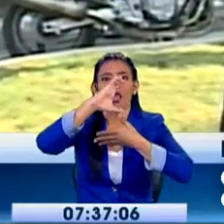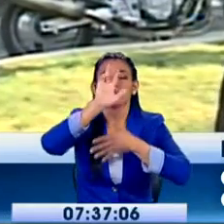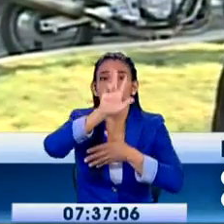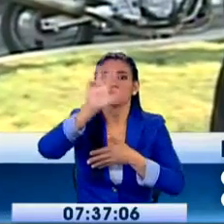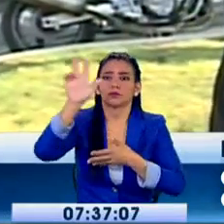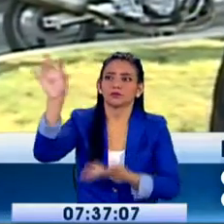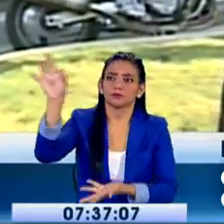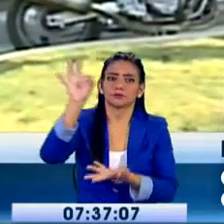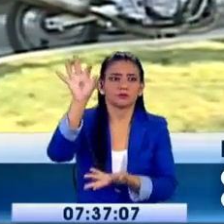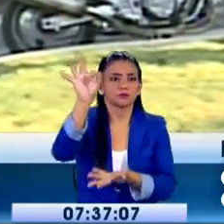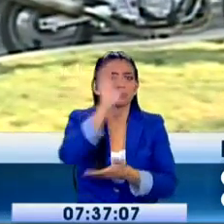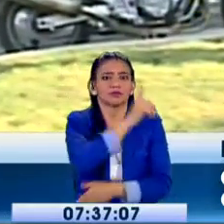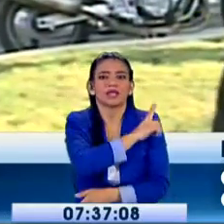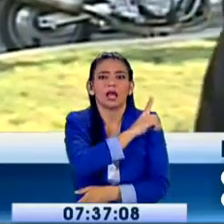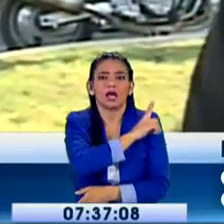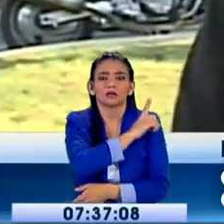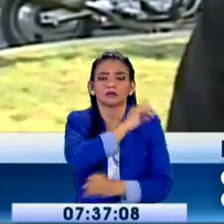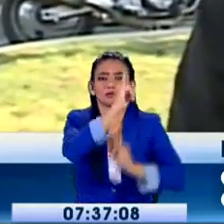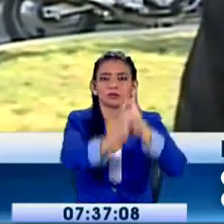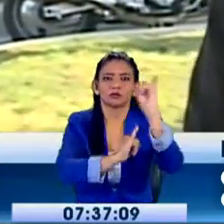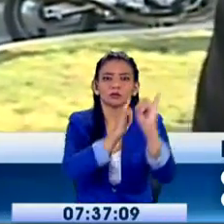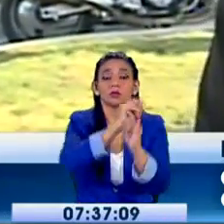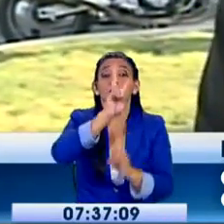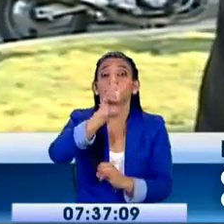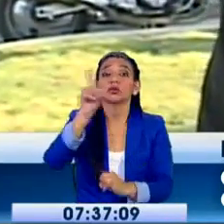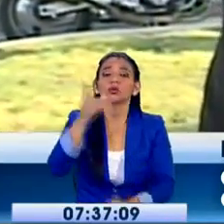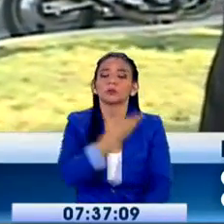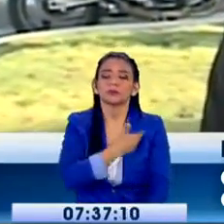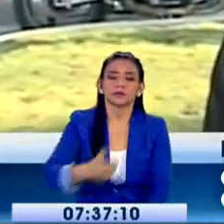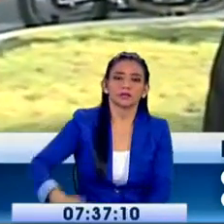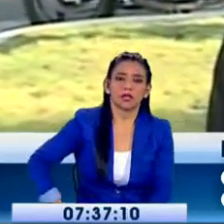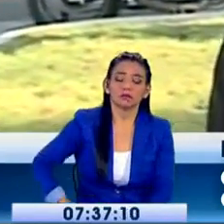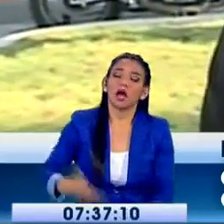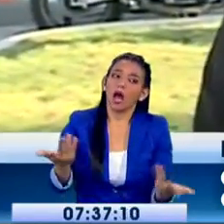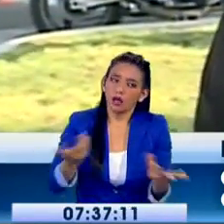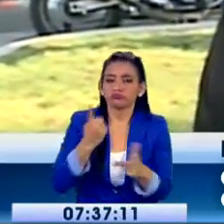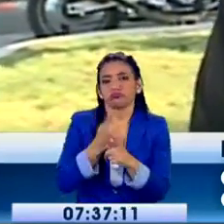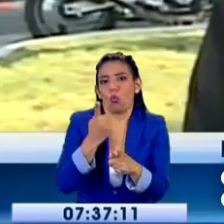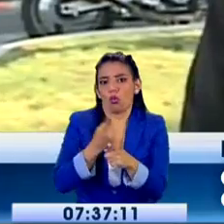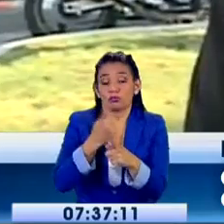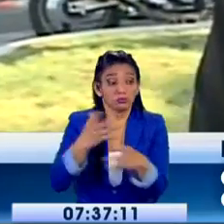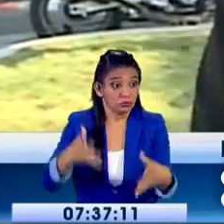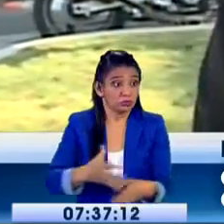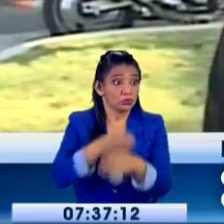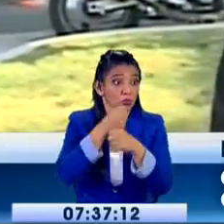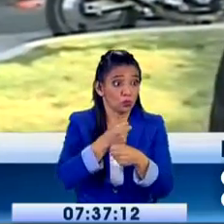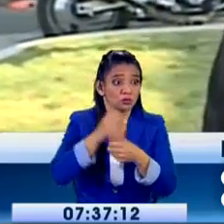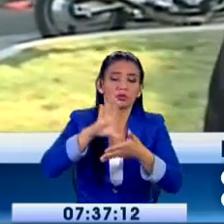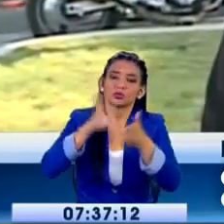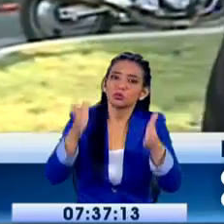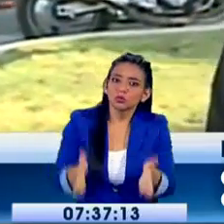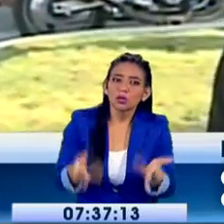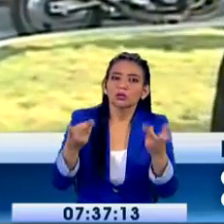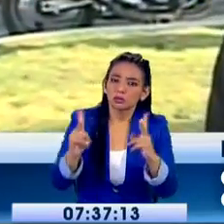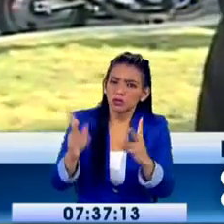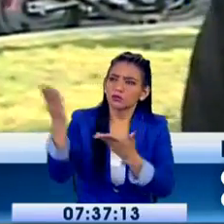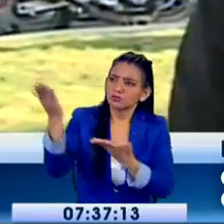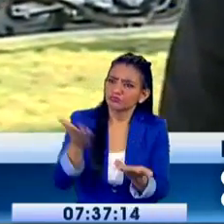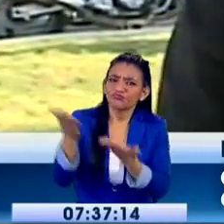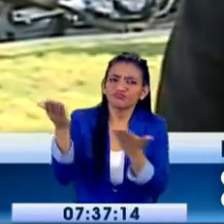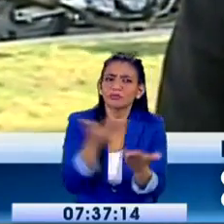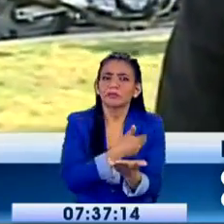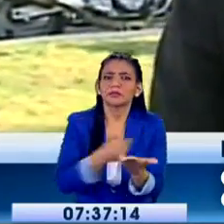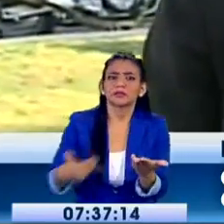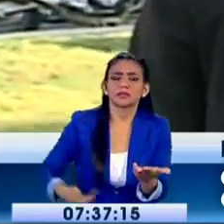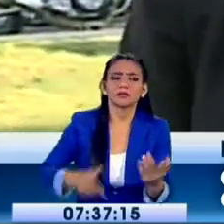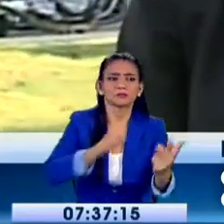33 delegaciones internacionales y 21 jefes de Estado para lo mismo y para precauterar la seguridad de los ciudadanos y todos los visitantes.